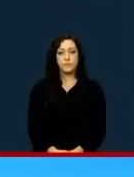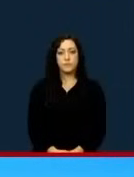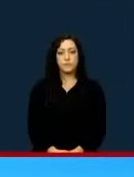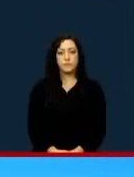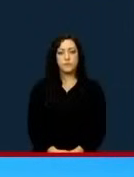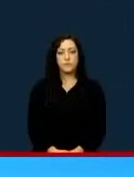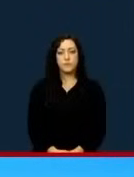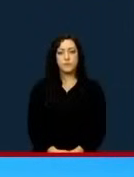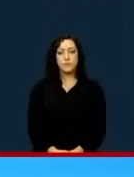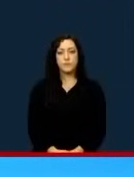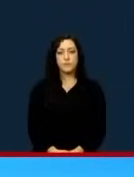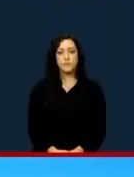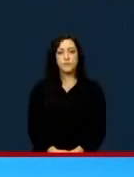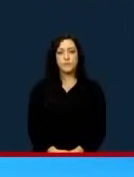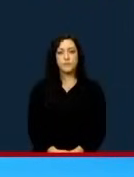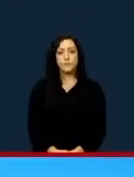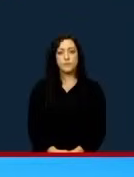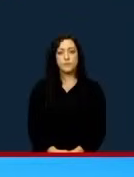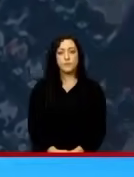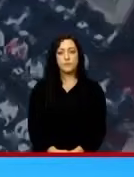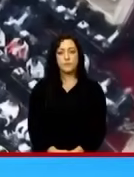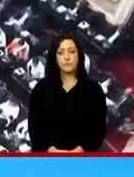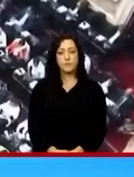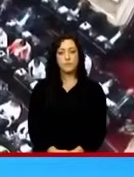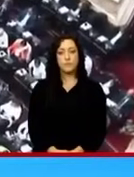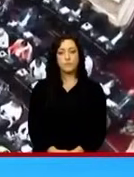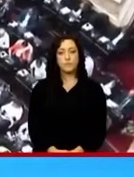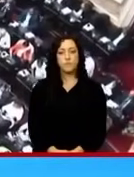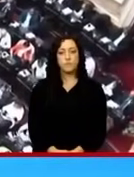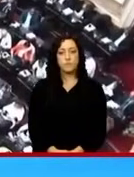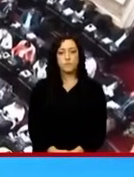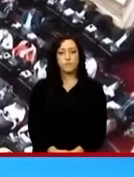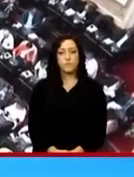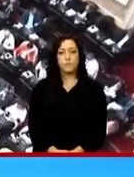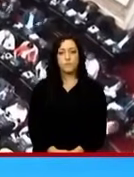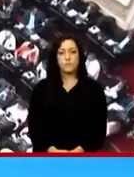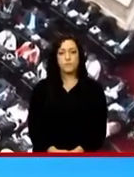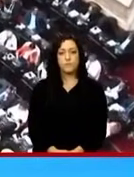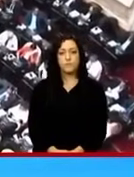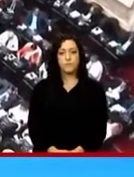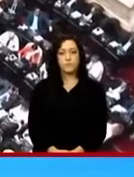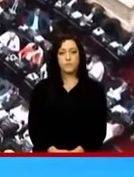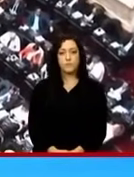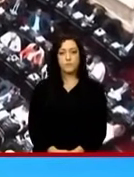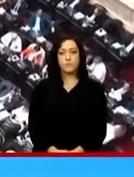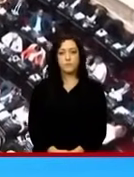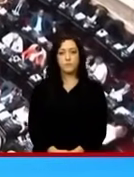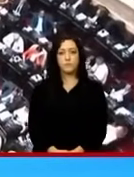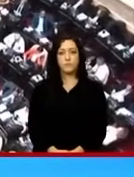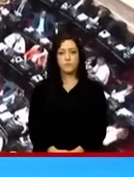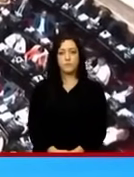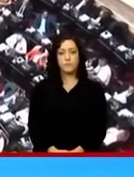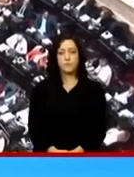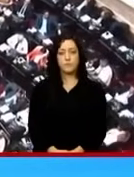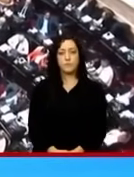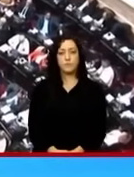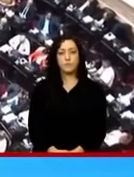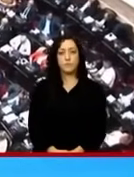pico y cobro 600. De jubilación. Ya ver. Claro. Ahora con el aumento me voy a